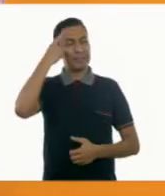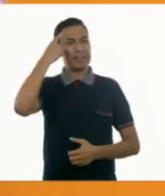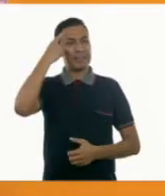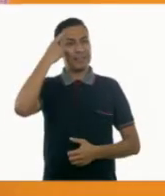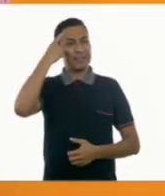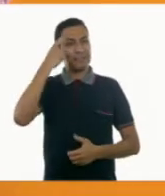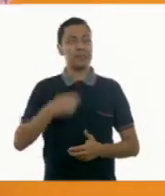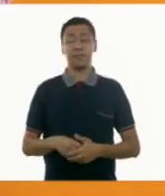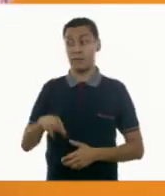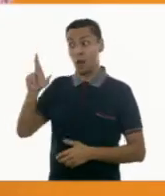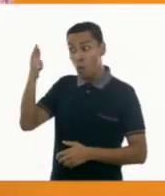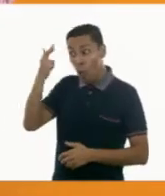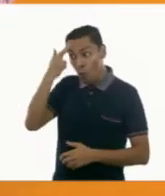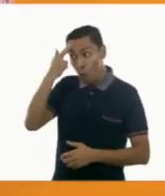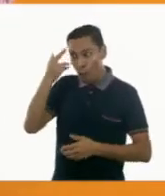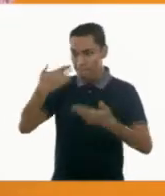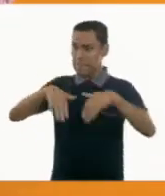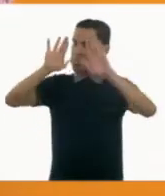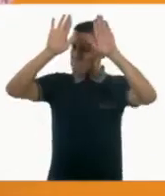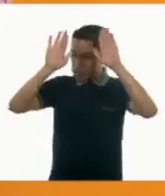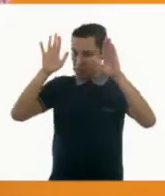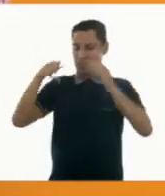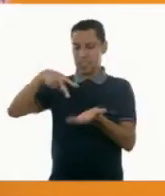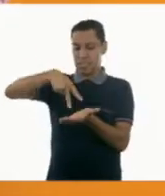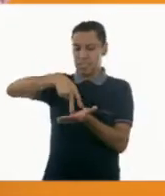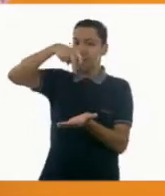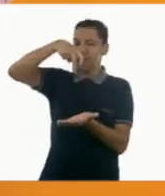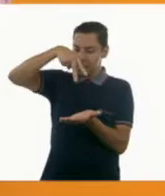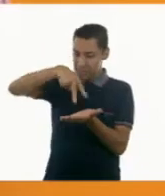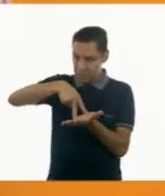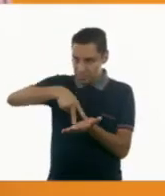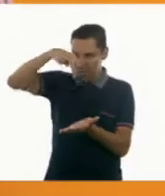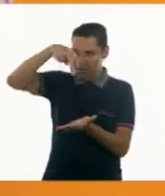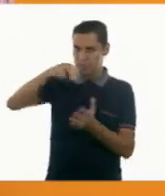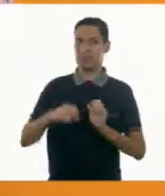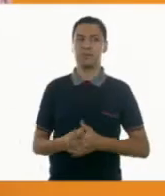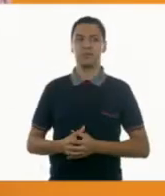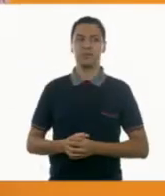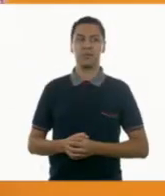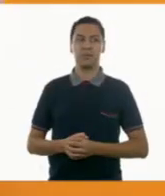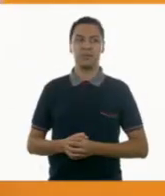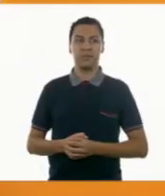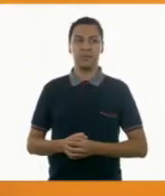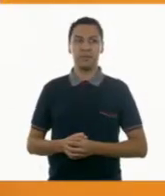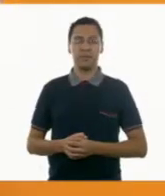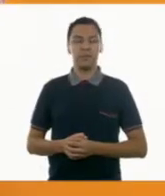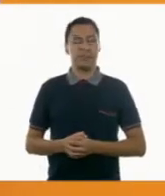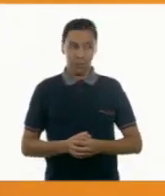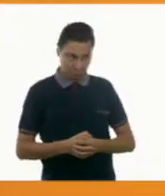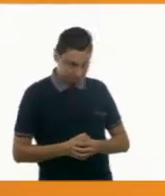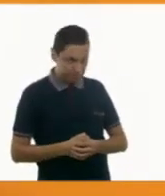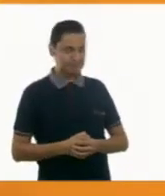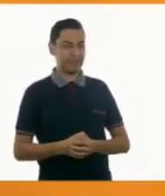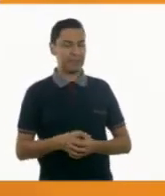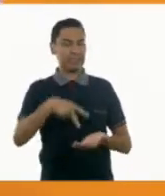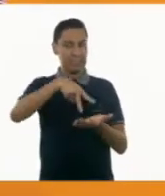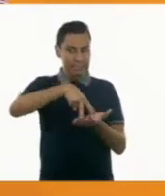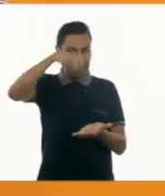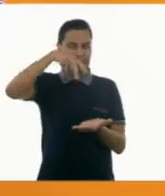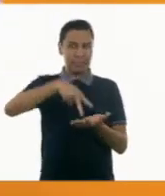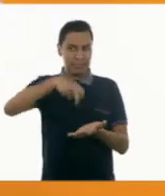Pero recuerda que es acróbatas del salto. Tienes que saltar para lograr llegar. Ay, es que